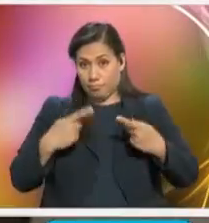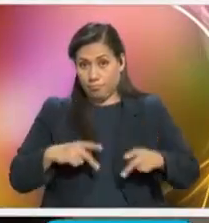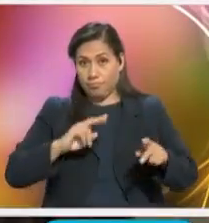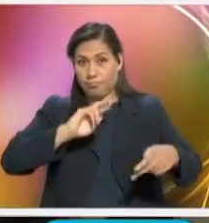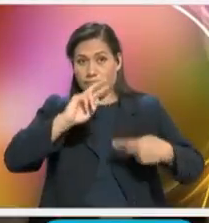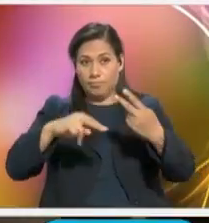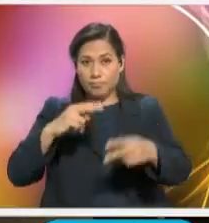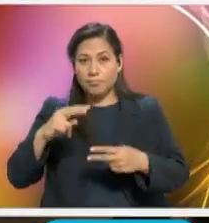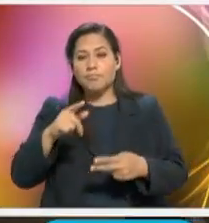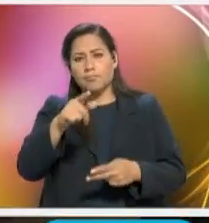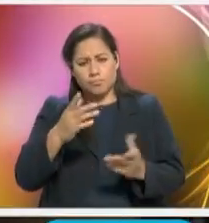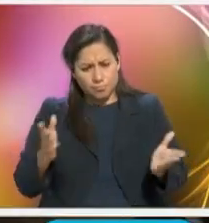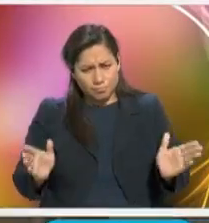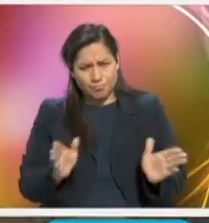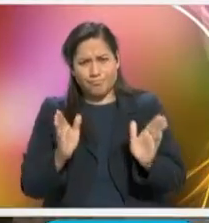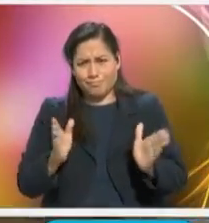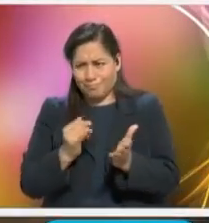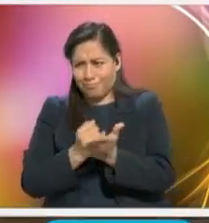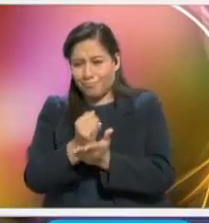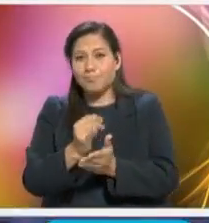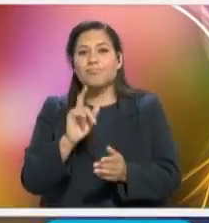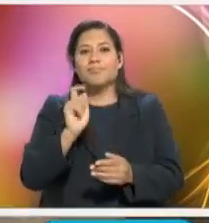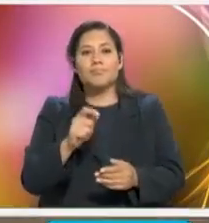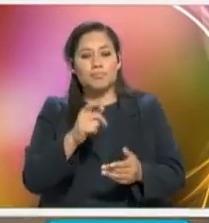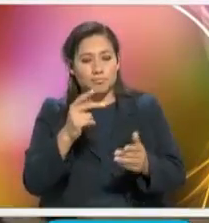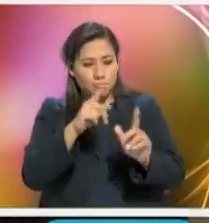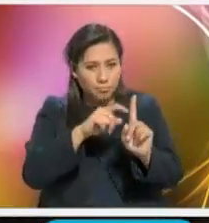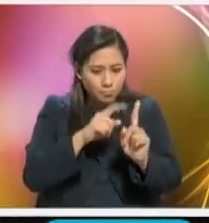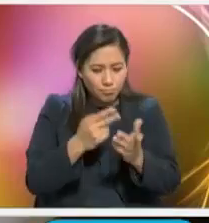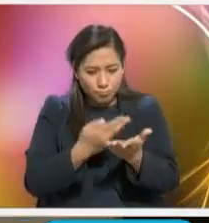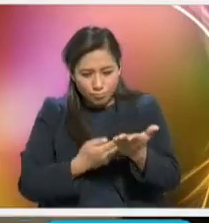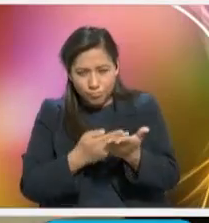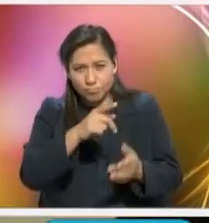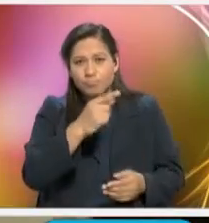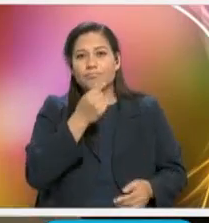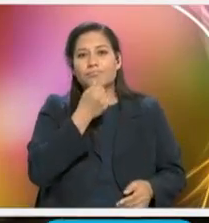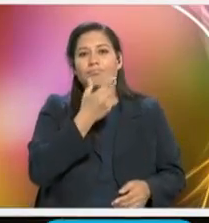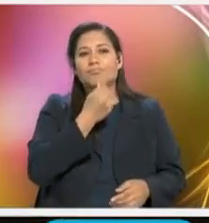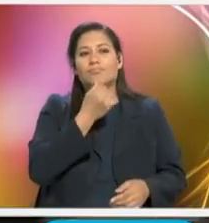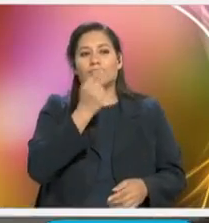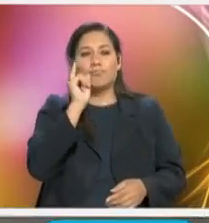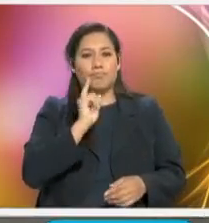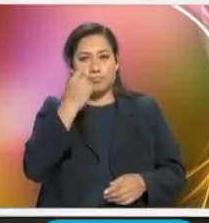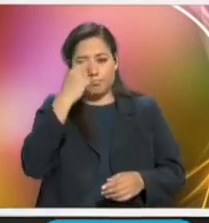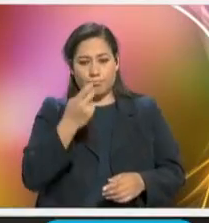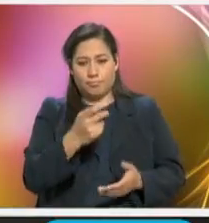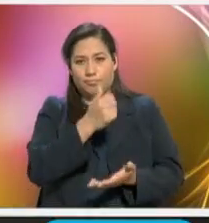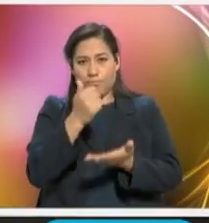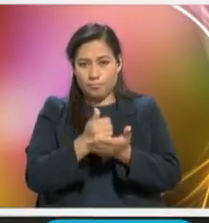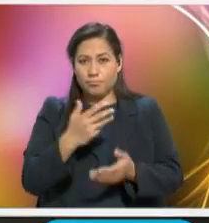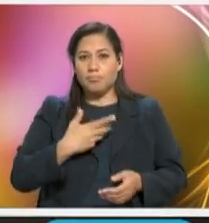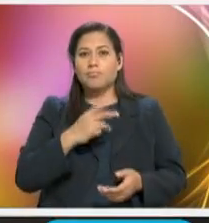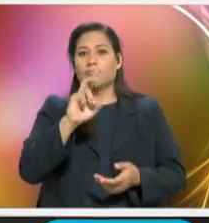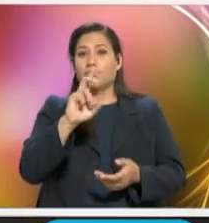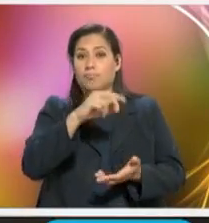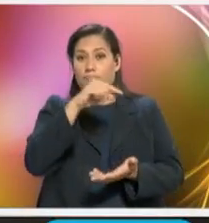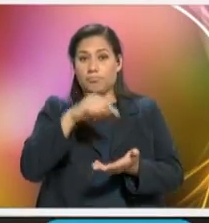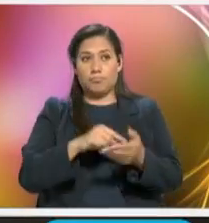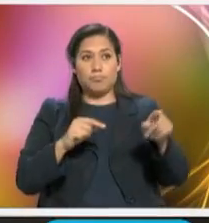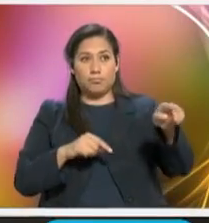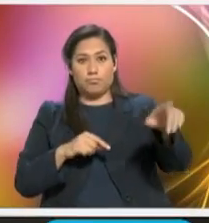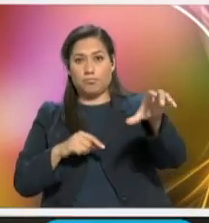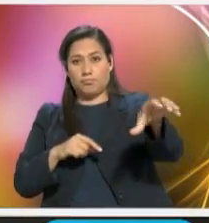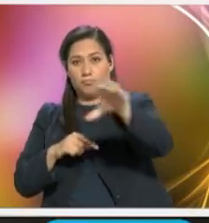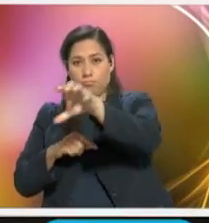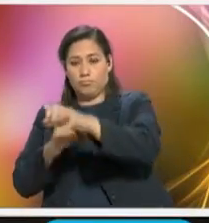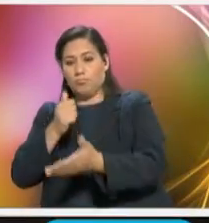asista es Anímate a Animar, es un proyecto de animación stop motion para niños y niñas de esta ciudad. Estamos en más de 30 sedes